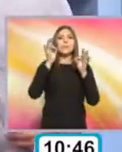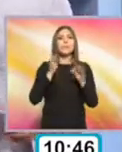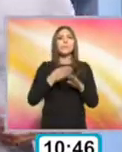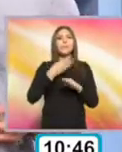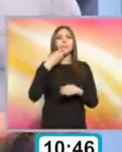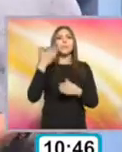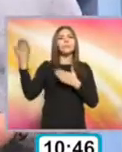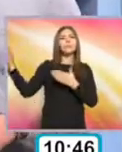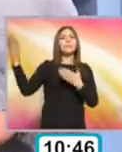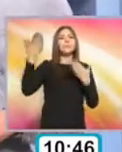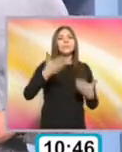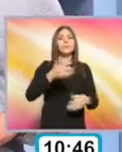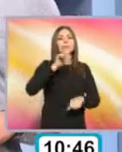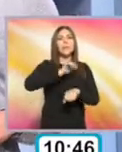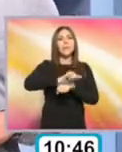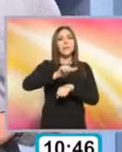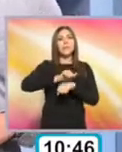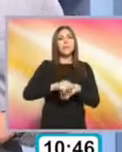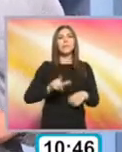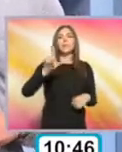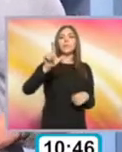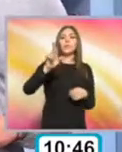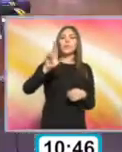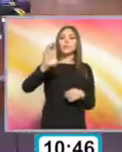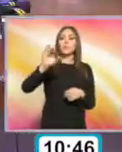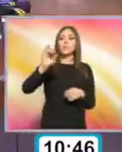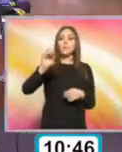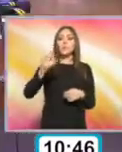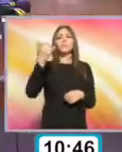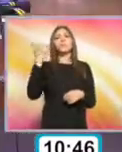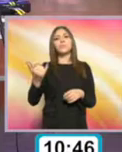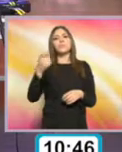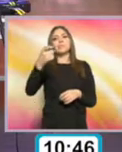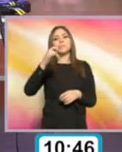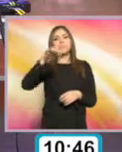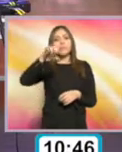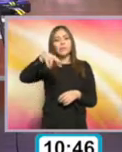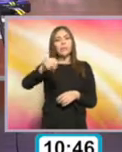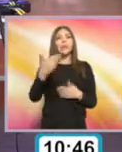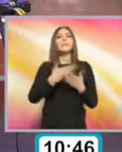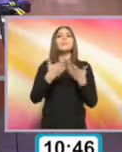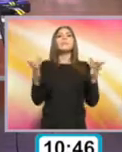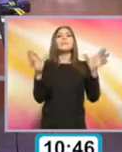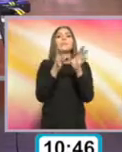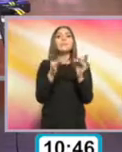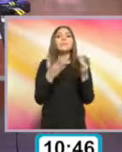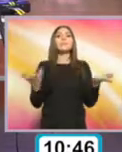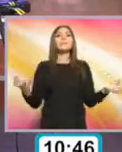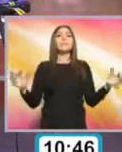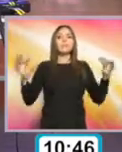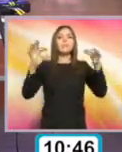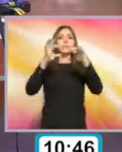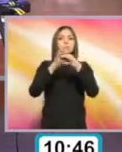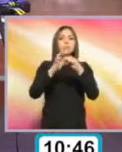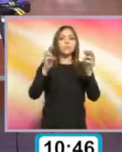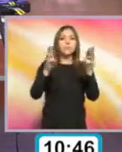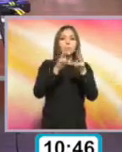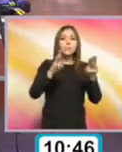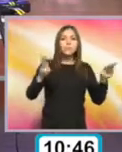Recién llegados de Argentina. Lucio y Jimena, cuéntenme de esta fusión de géneros